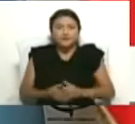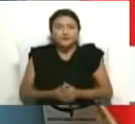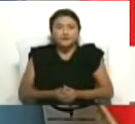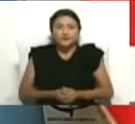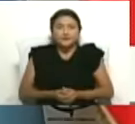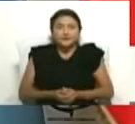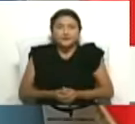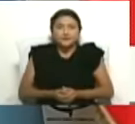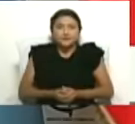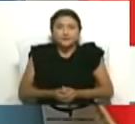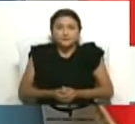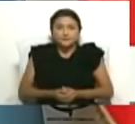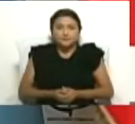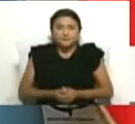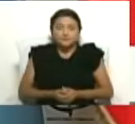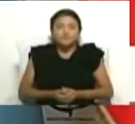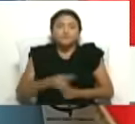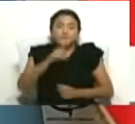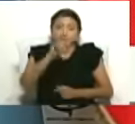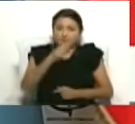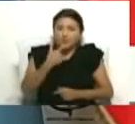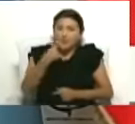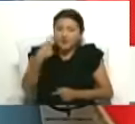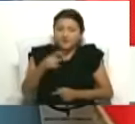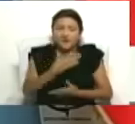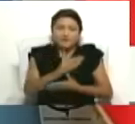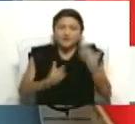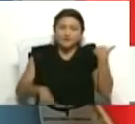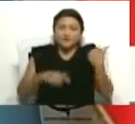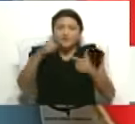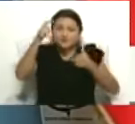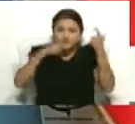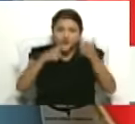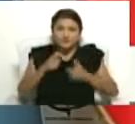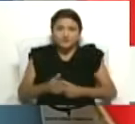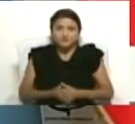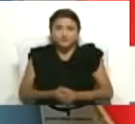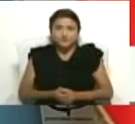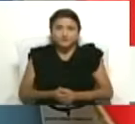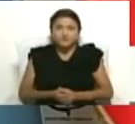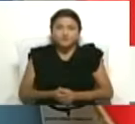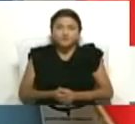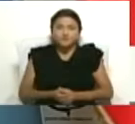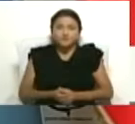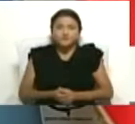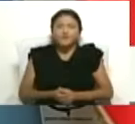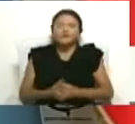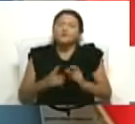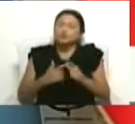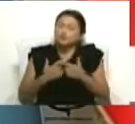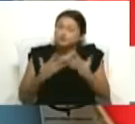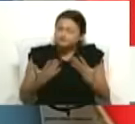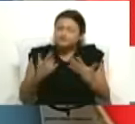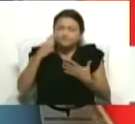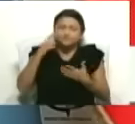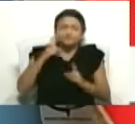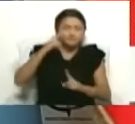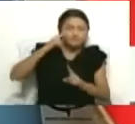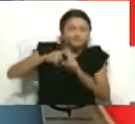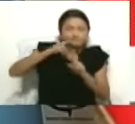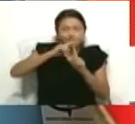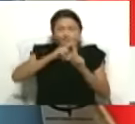auspicios en ese momento del presidente Hugo Chávez. Así que es bueno que ubiquemos los